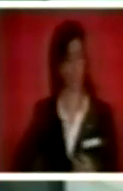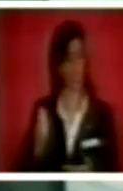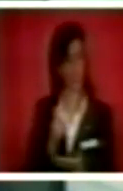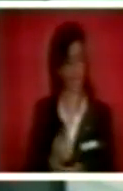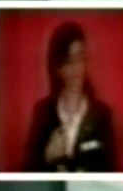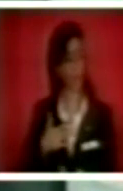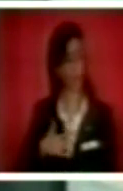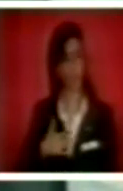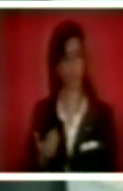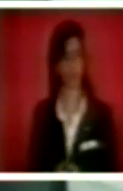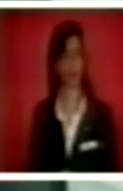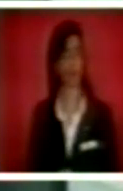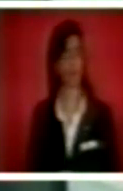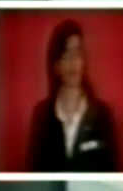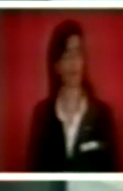provincia.